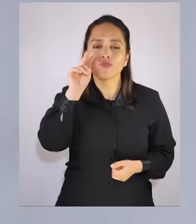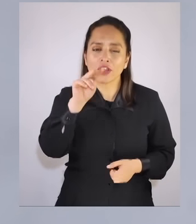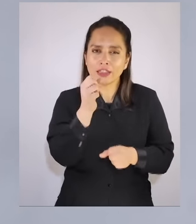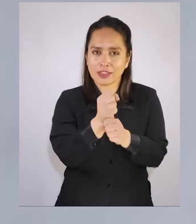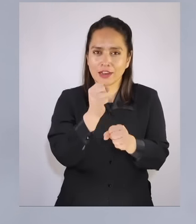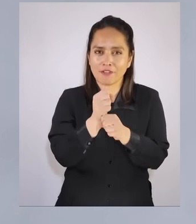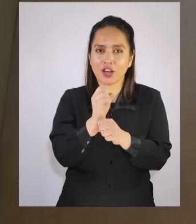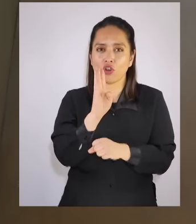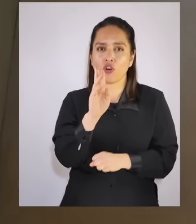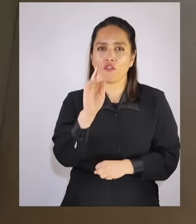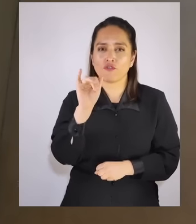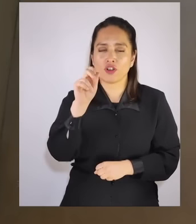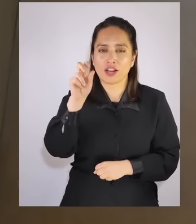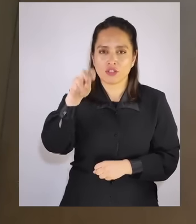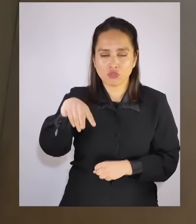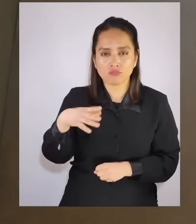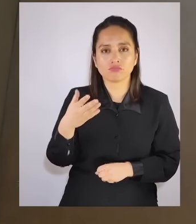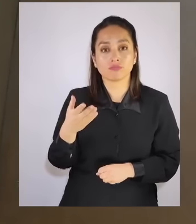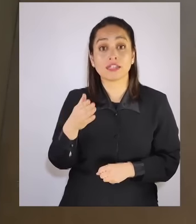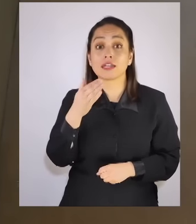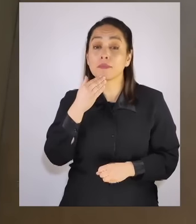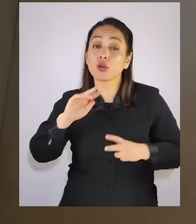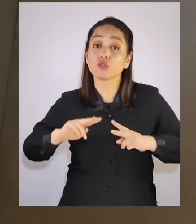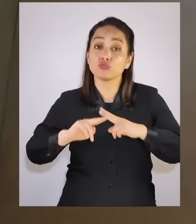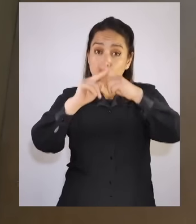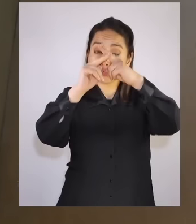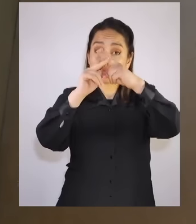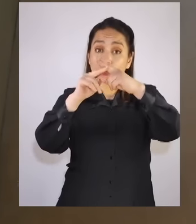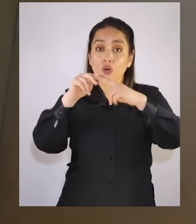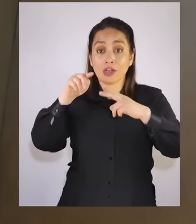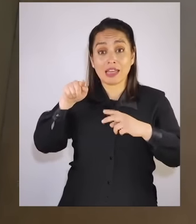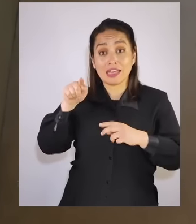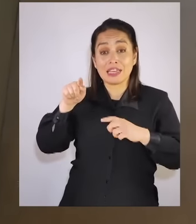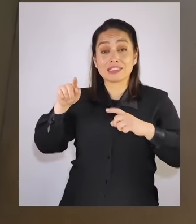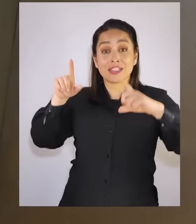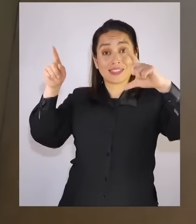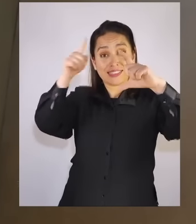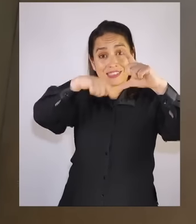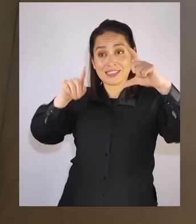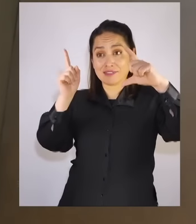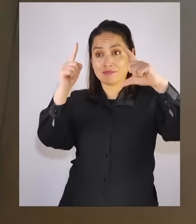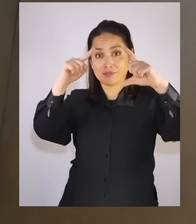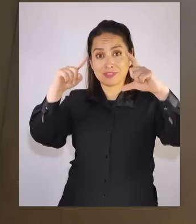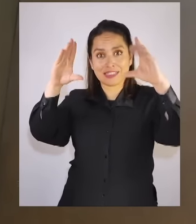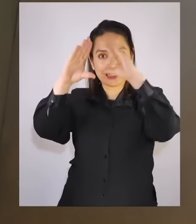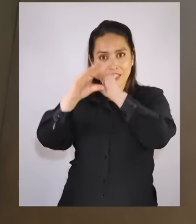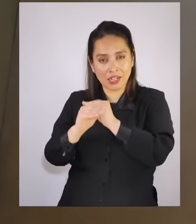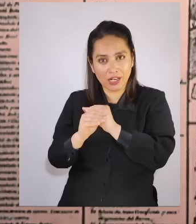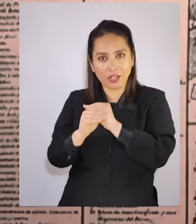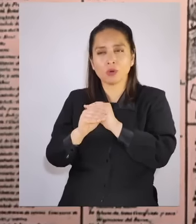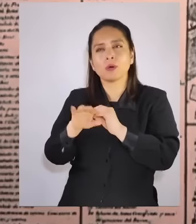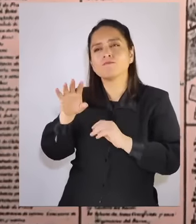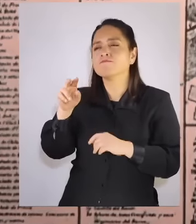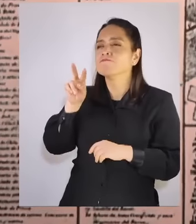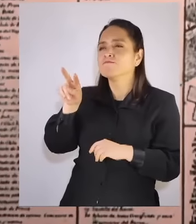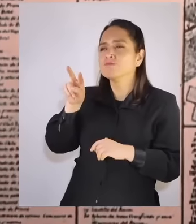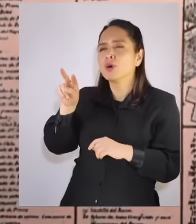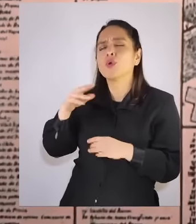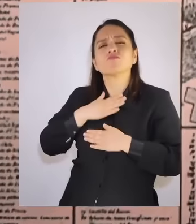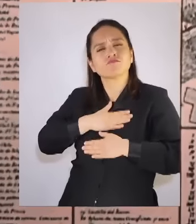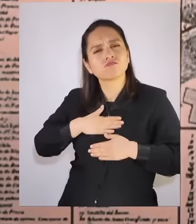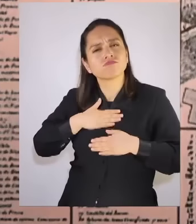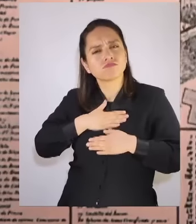desarrollado por Robert Bryson, que construyó este reloj sideral, y que haya inspirado, de cierta